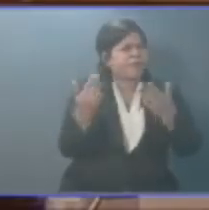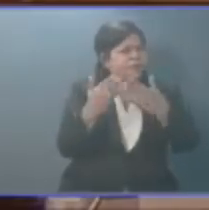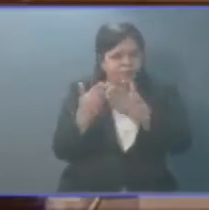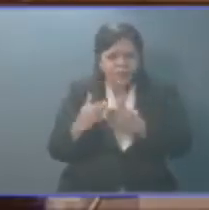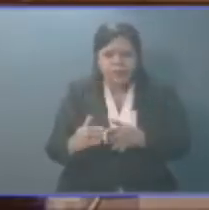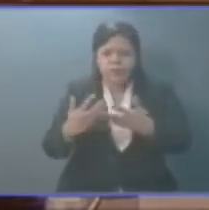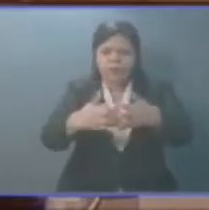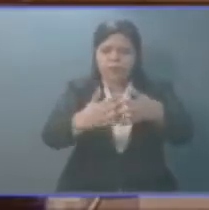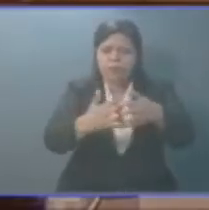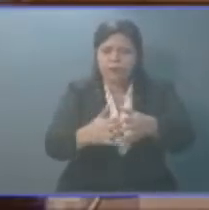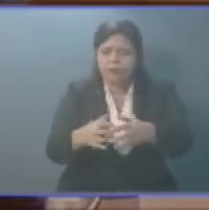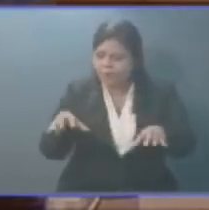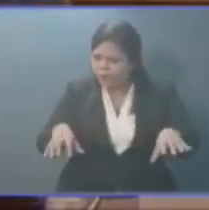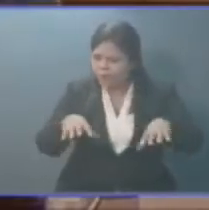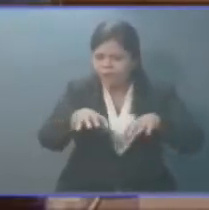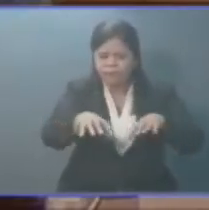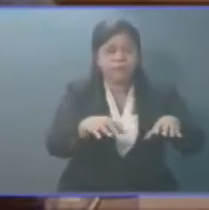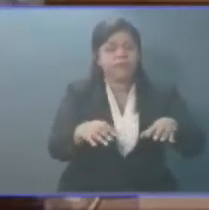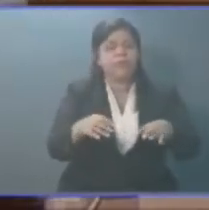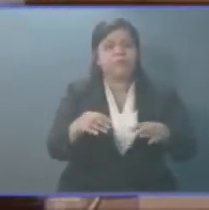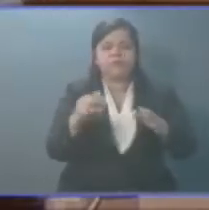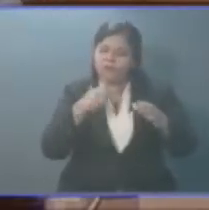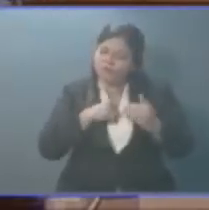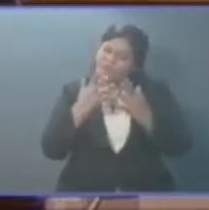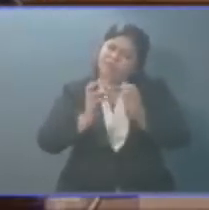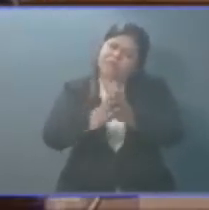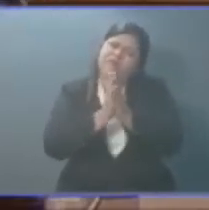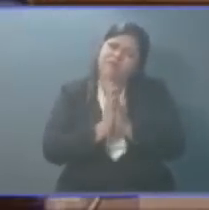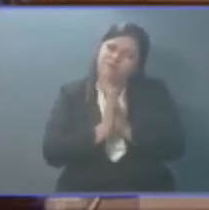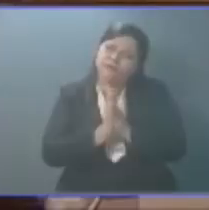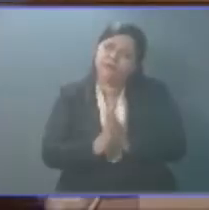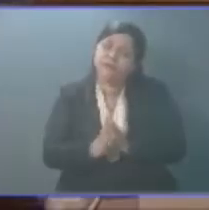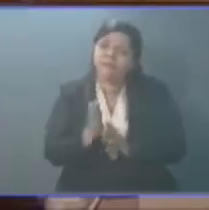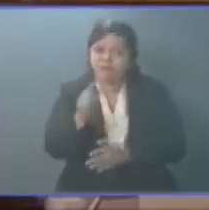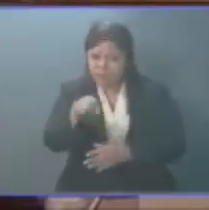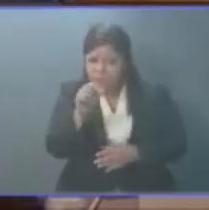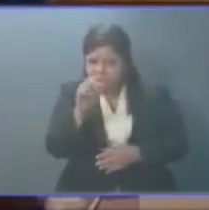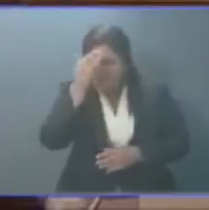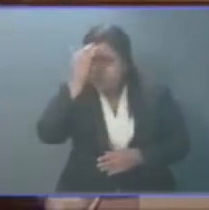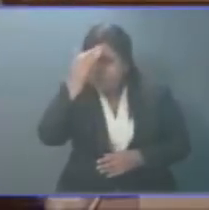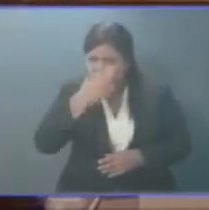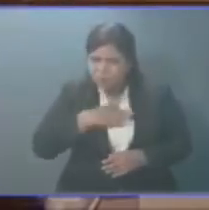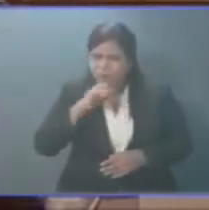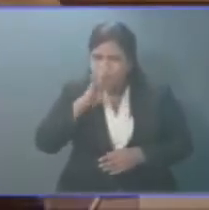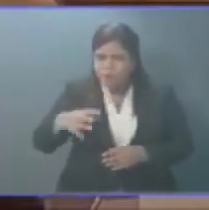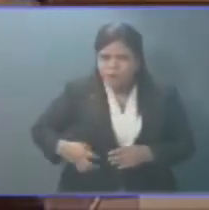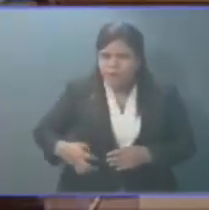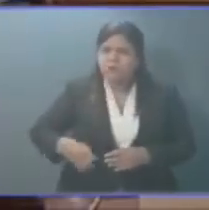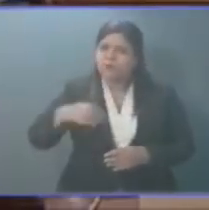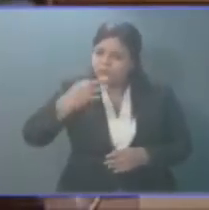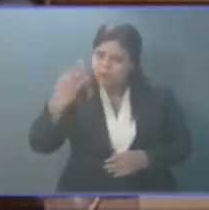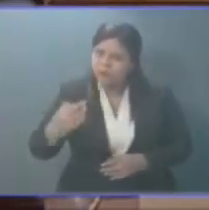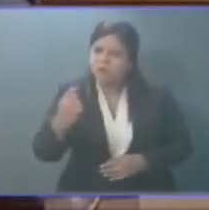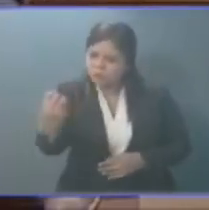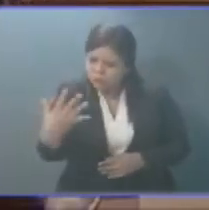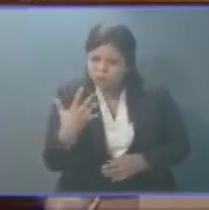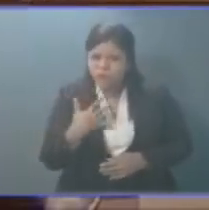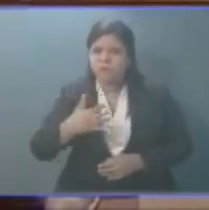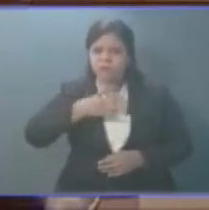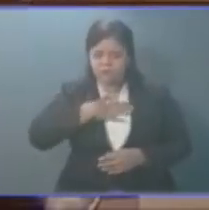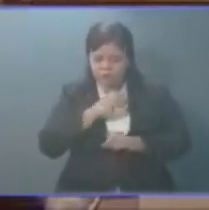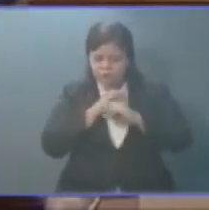sectores empresariales. Reto, insto, pido que si estoy mintiendo, que salga un sector empresarial o productivo de este país a decir